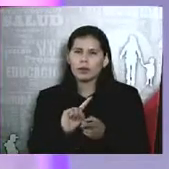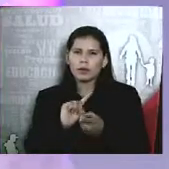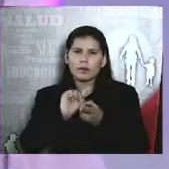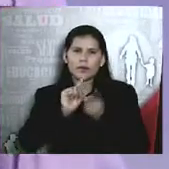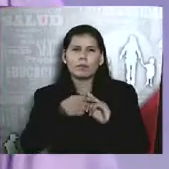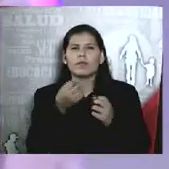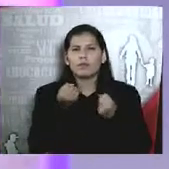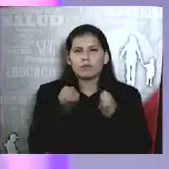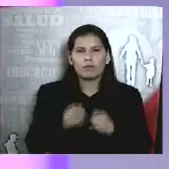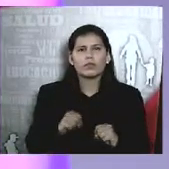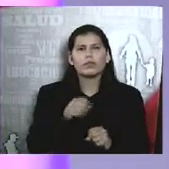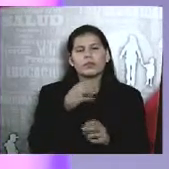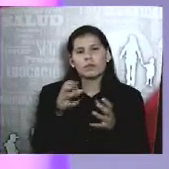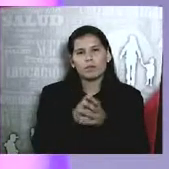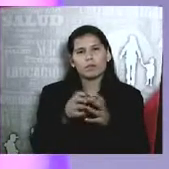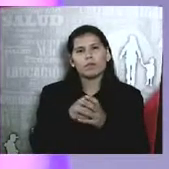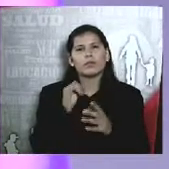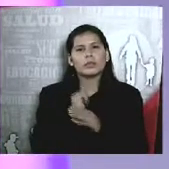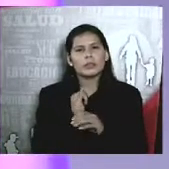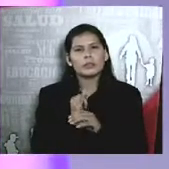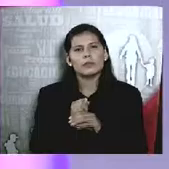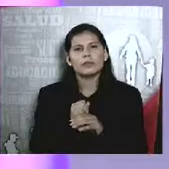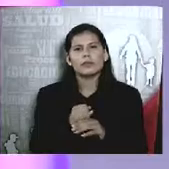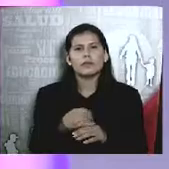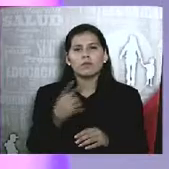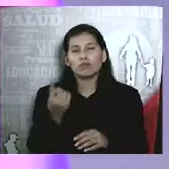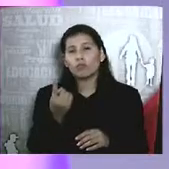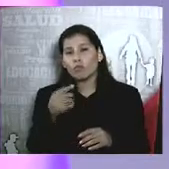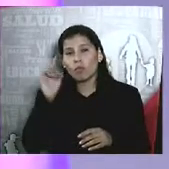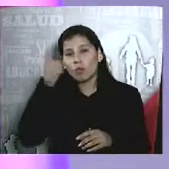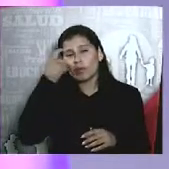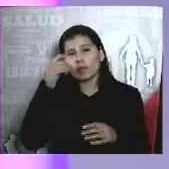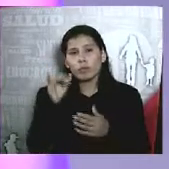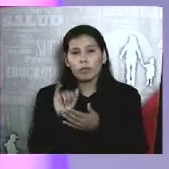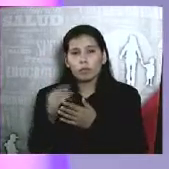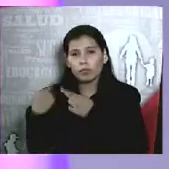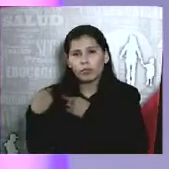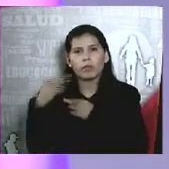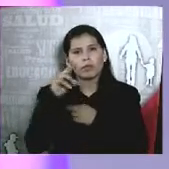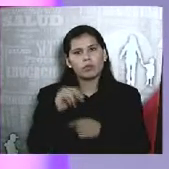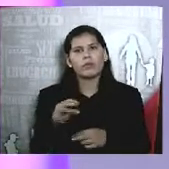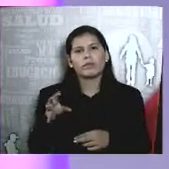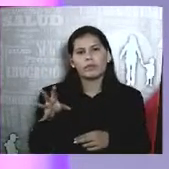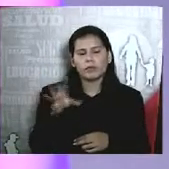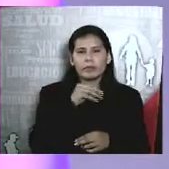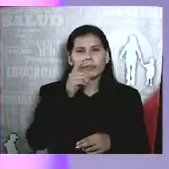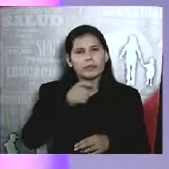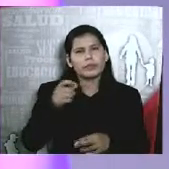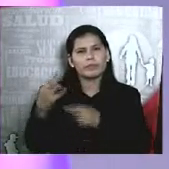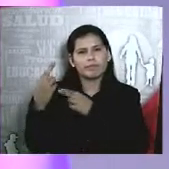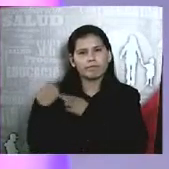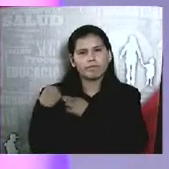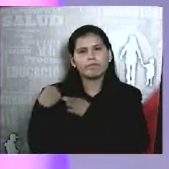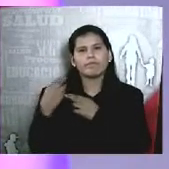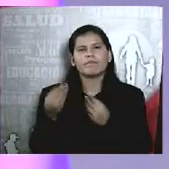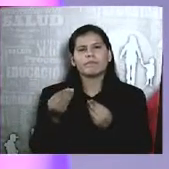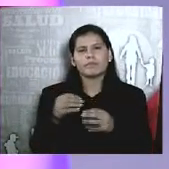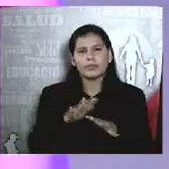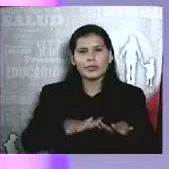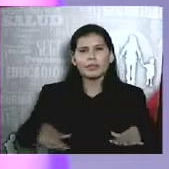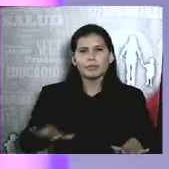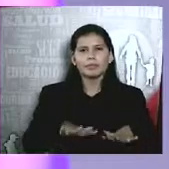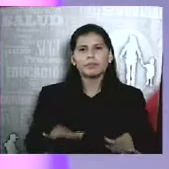un esfuerzo grande de toda la institucionalidad, no solamente del gobierno nacional, sino del Estado, para favorecer esos espacios